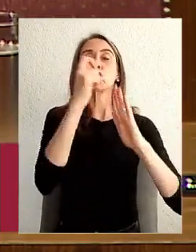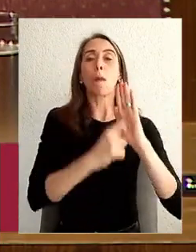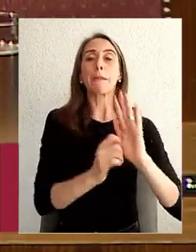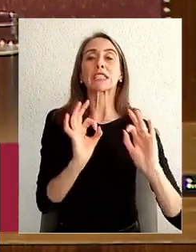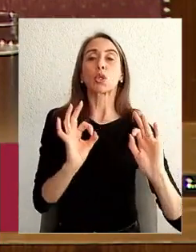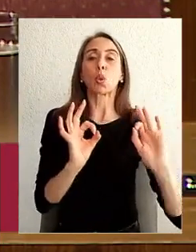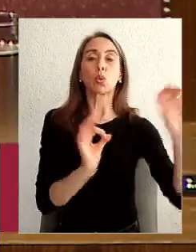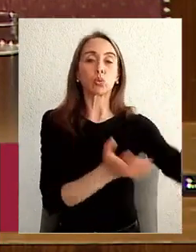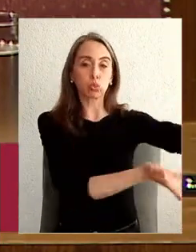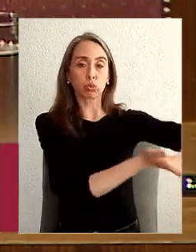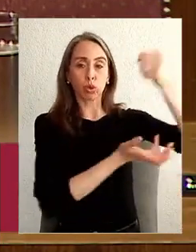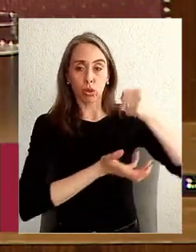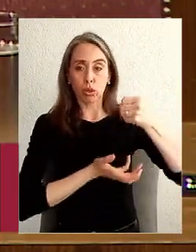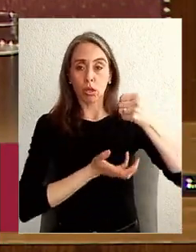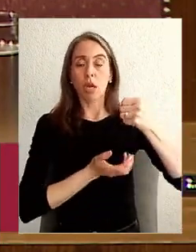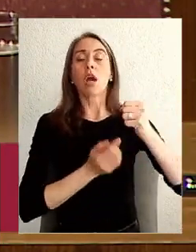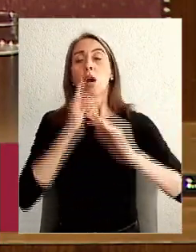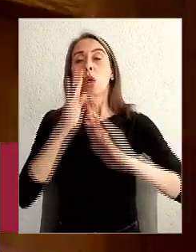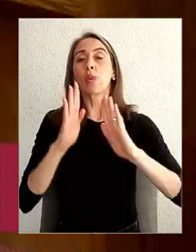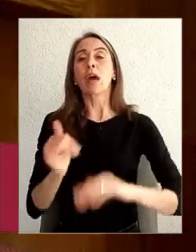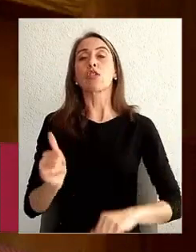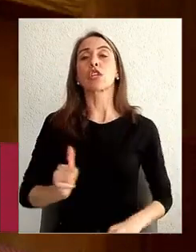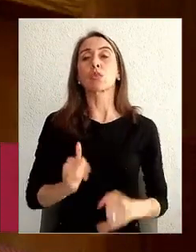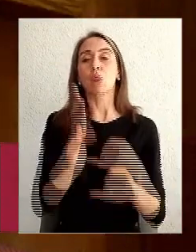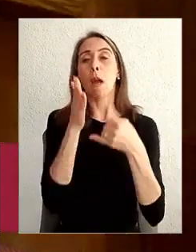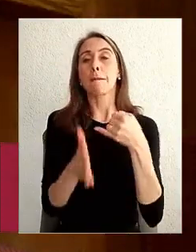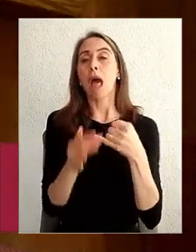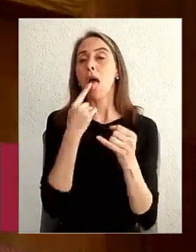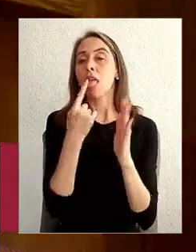la ley. Eso es por su intermedio, presidente.